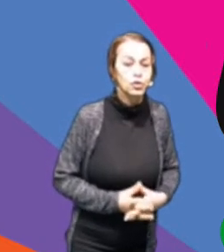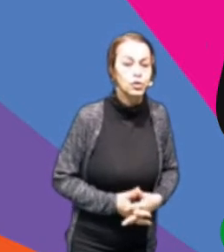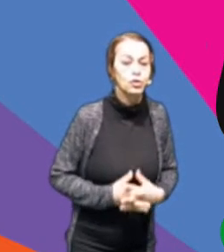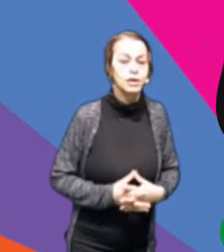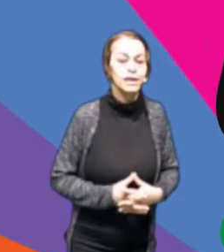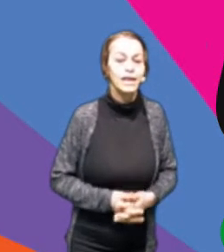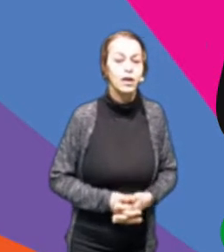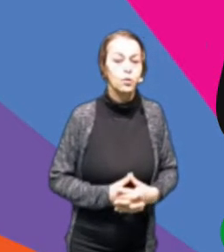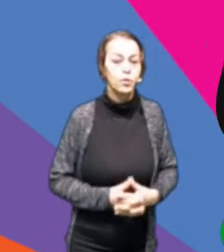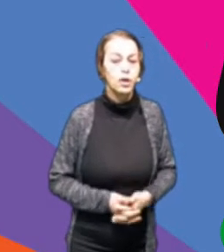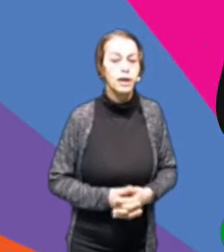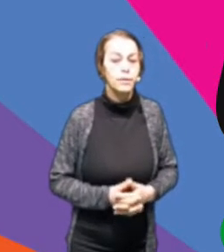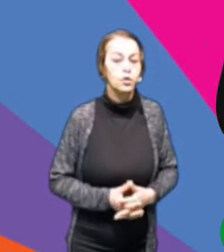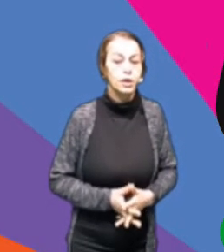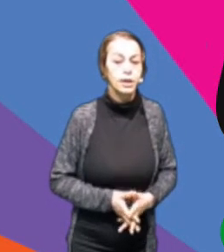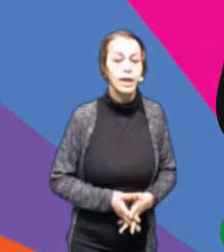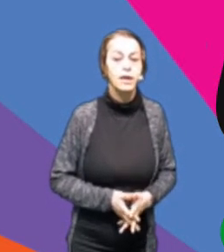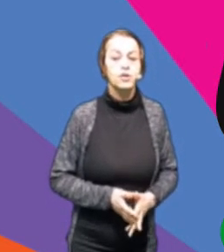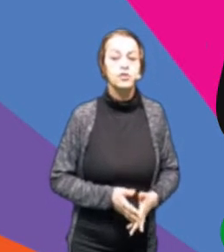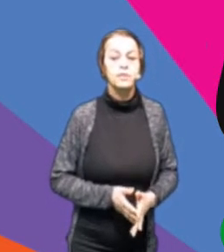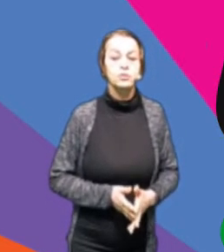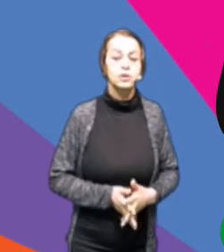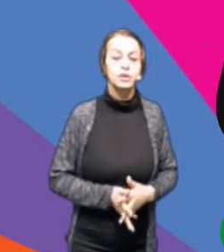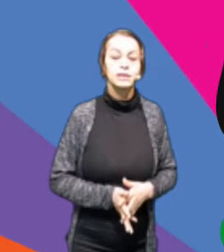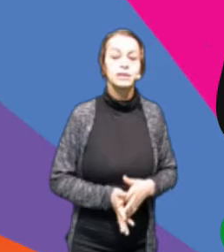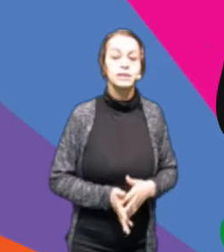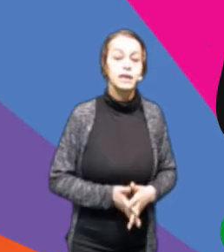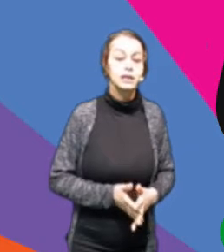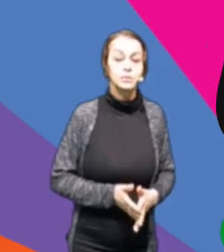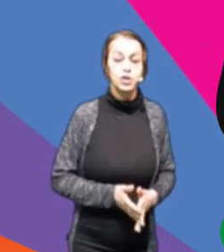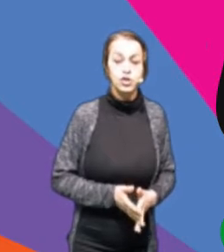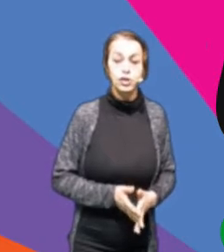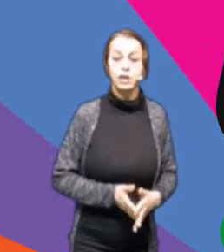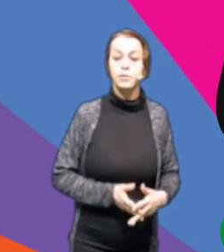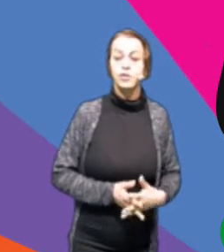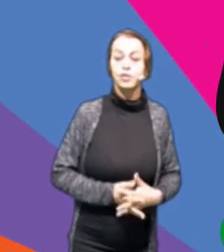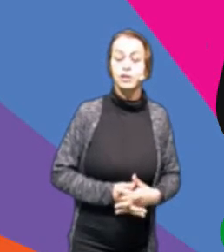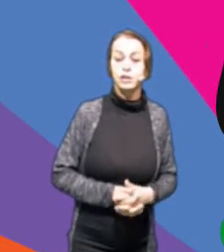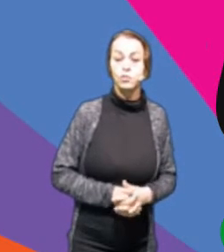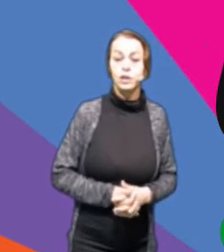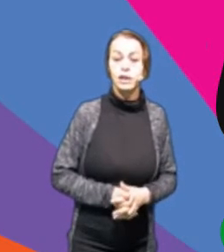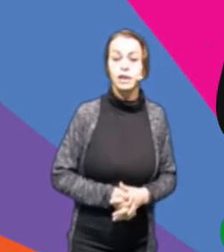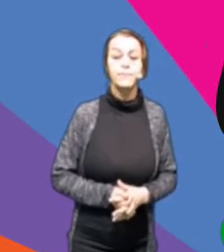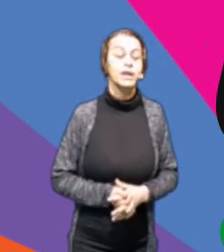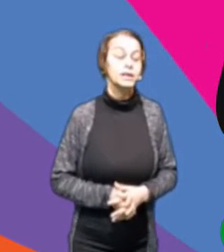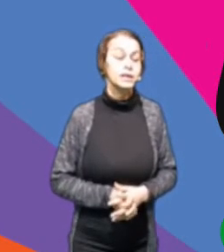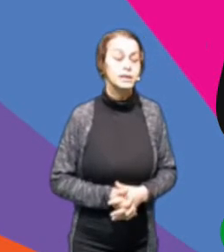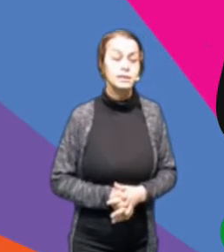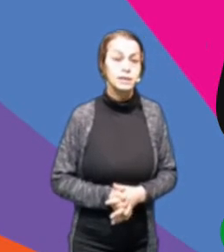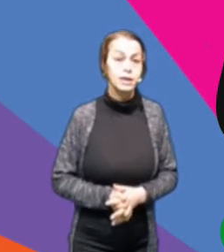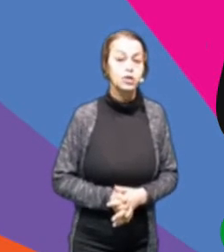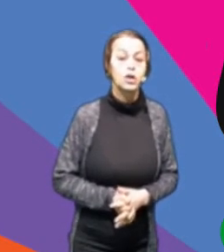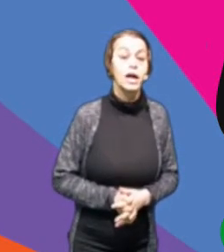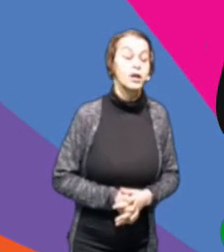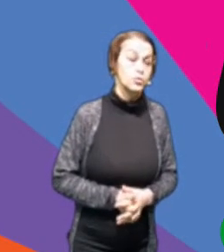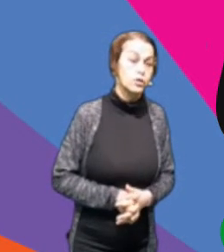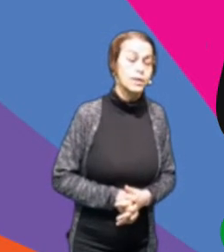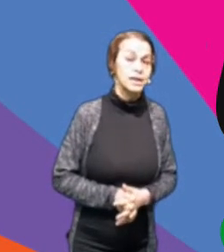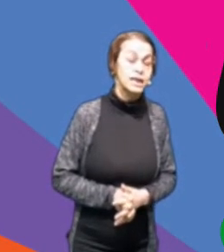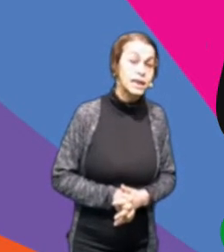todo tirado por la borda. Son más o menos 16 millones de personas en Ucrania que están necesitando